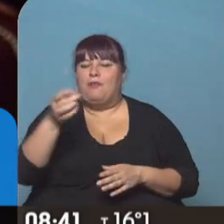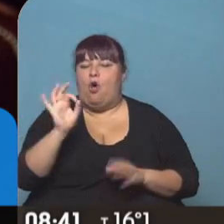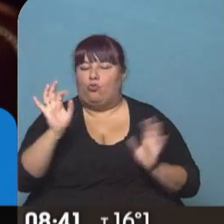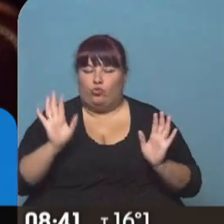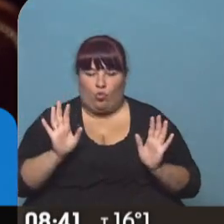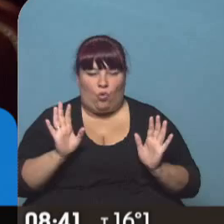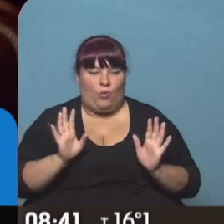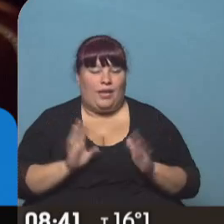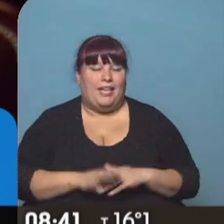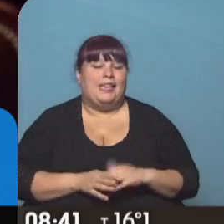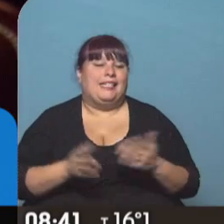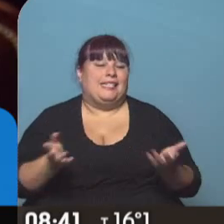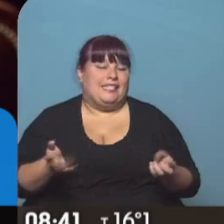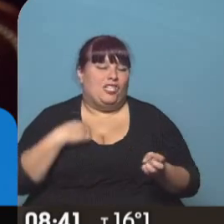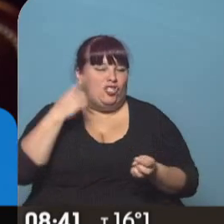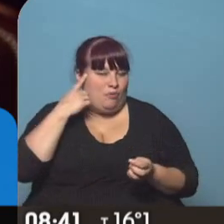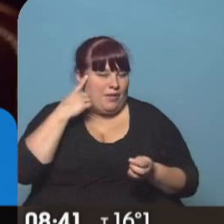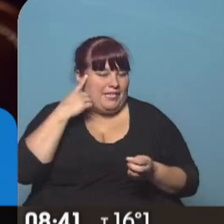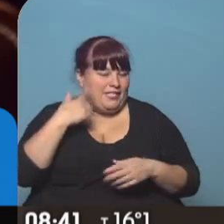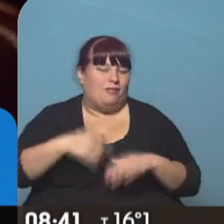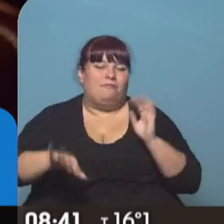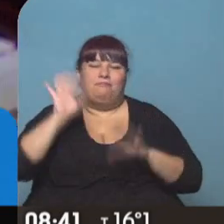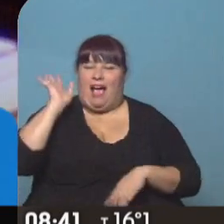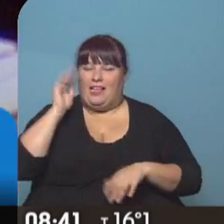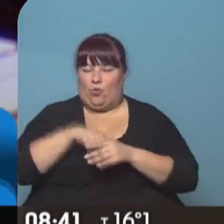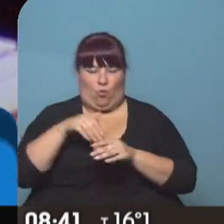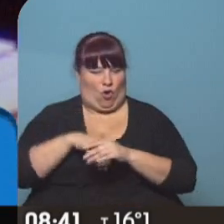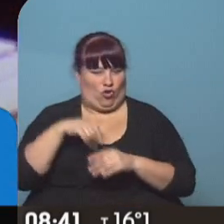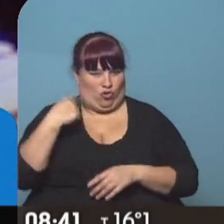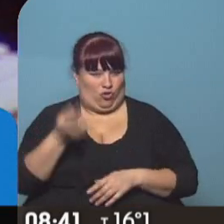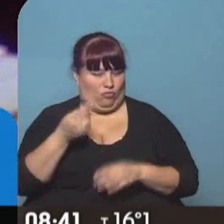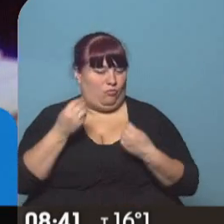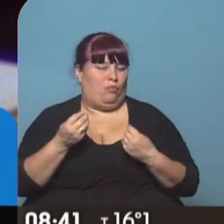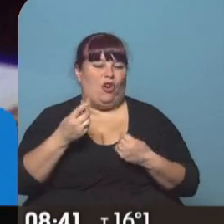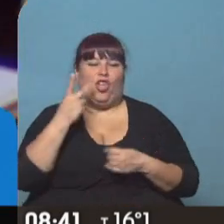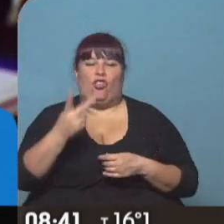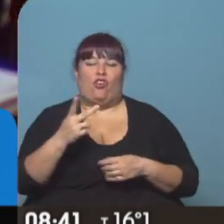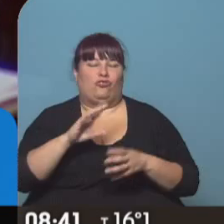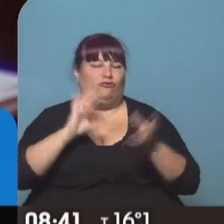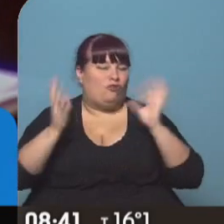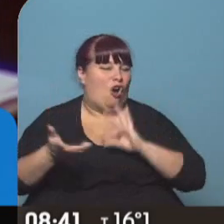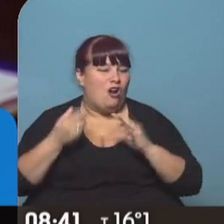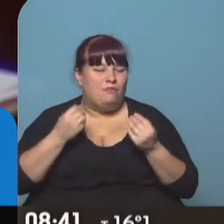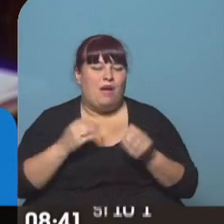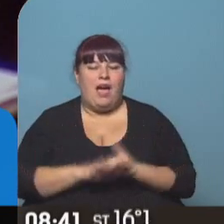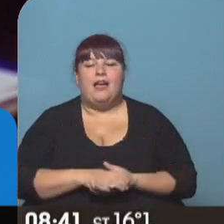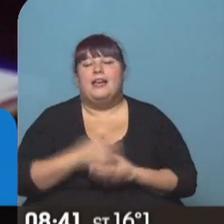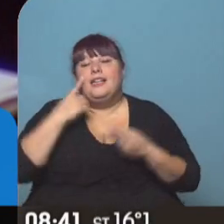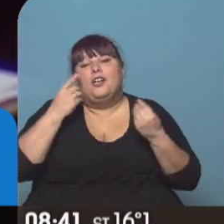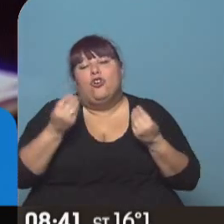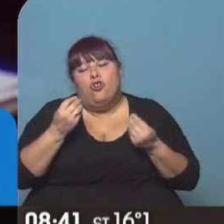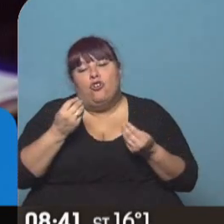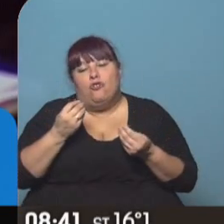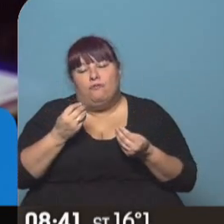donde yo creo que se van a jugar mayor caudal de votos porque va a haber 2 qué va a ver cómo se